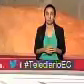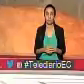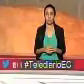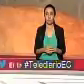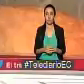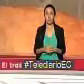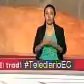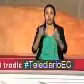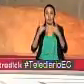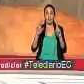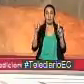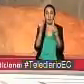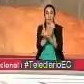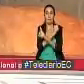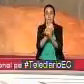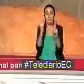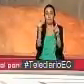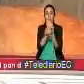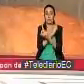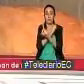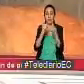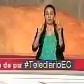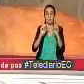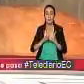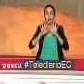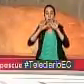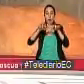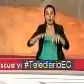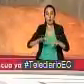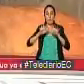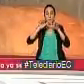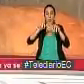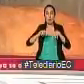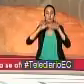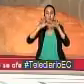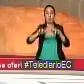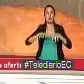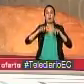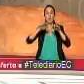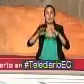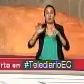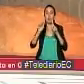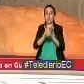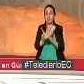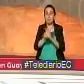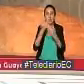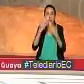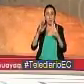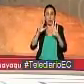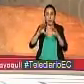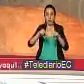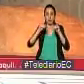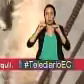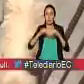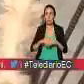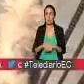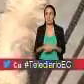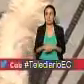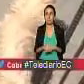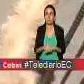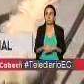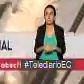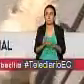Y el maltrato animal y la zoofilia ya son considerados delitos de acción privada. Les contamos más en la siguiente nota.